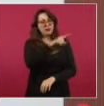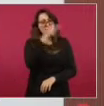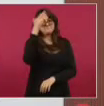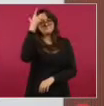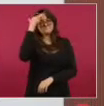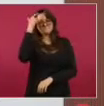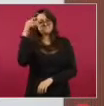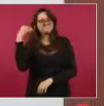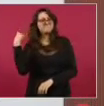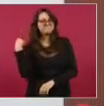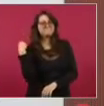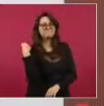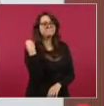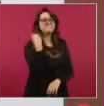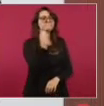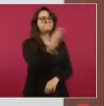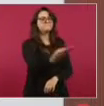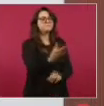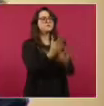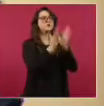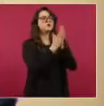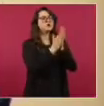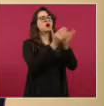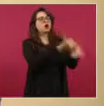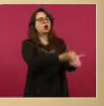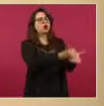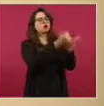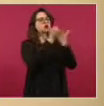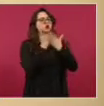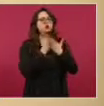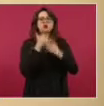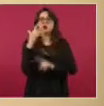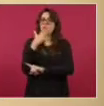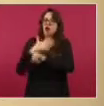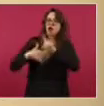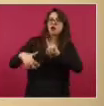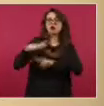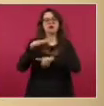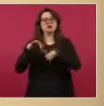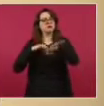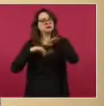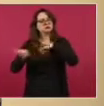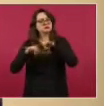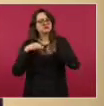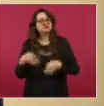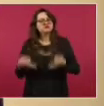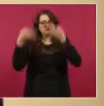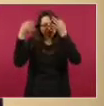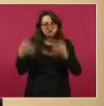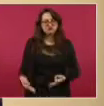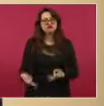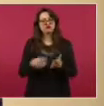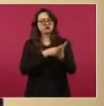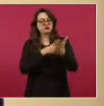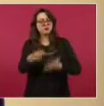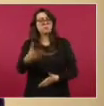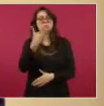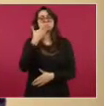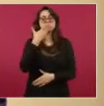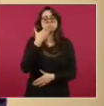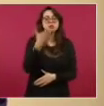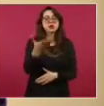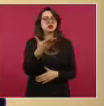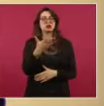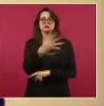él le pedían su intervención para que garantizara el derecho al trabajo digno y a mejores